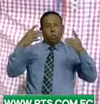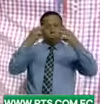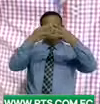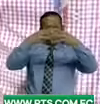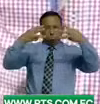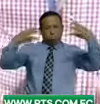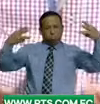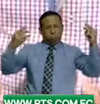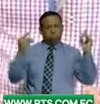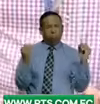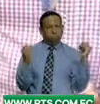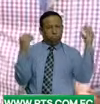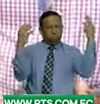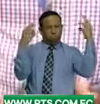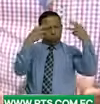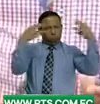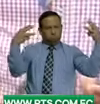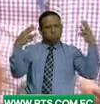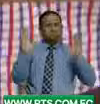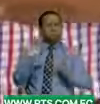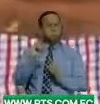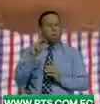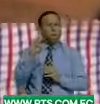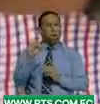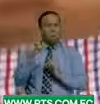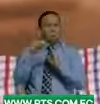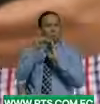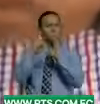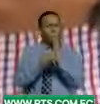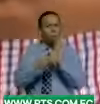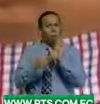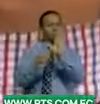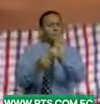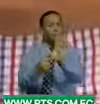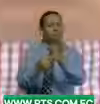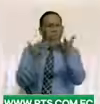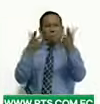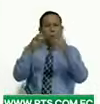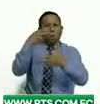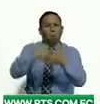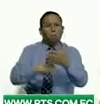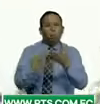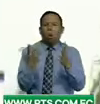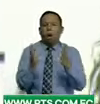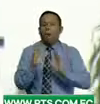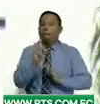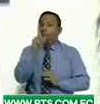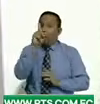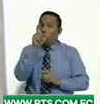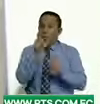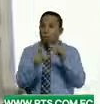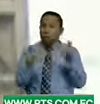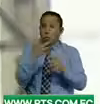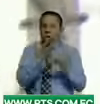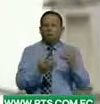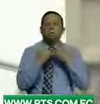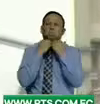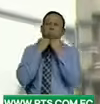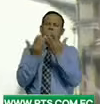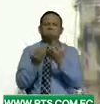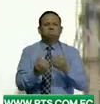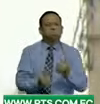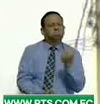CENEL no tiene ninguna normativa que faculte aplicación de multas. pero quien afecte la